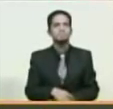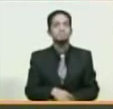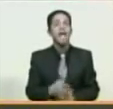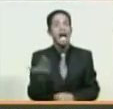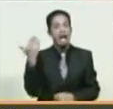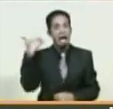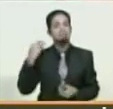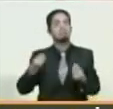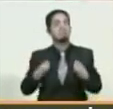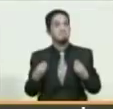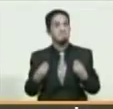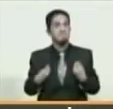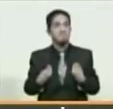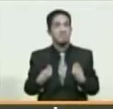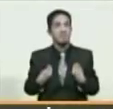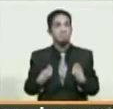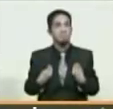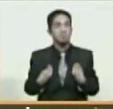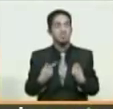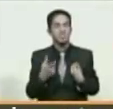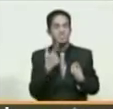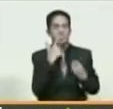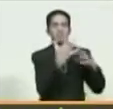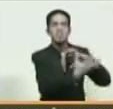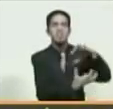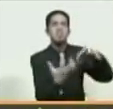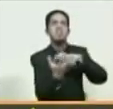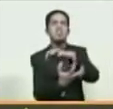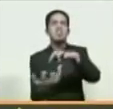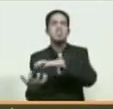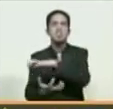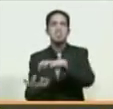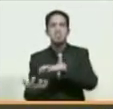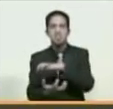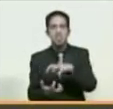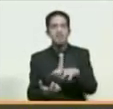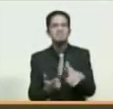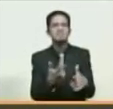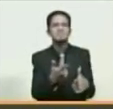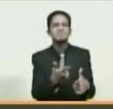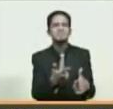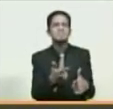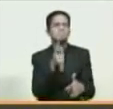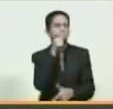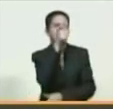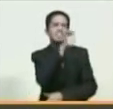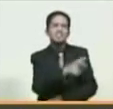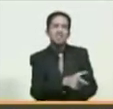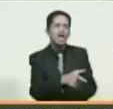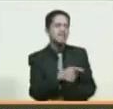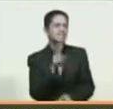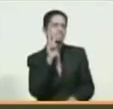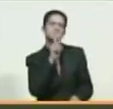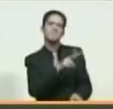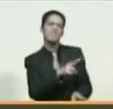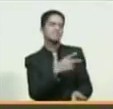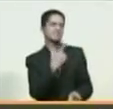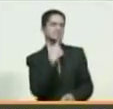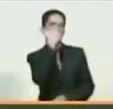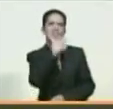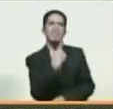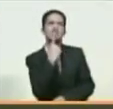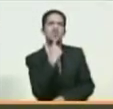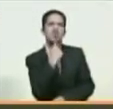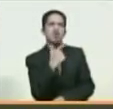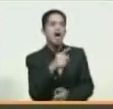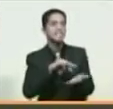Vivíamos entonces focos de violencia donde se quemaban a venezolanos y venezolanas vivas por